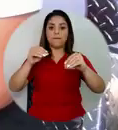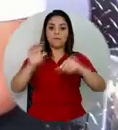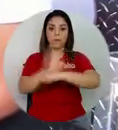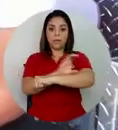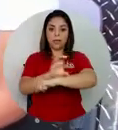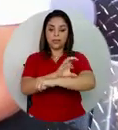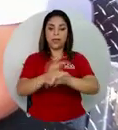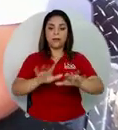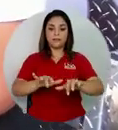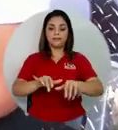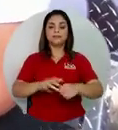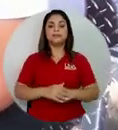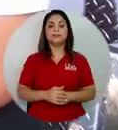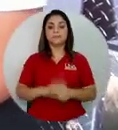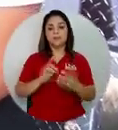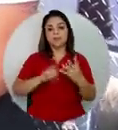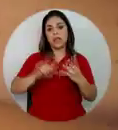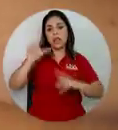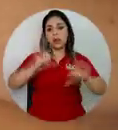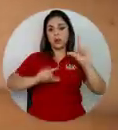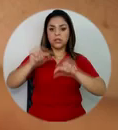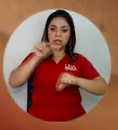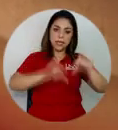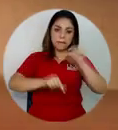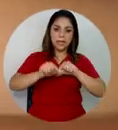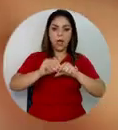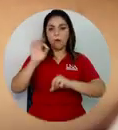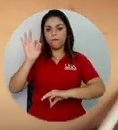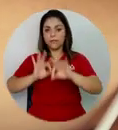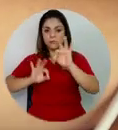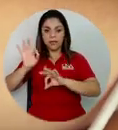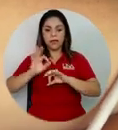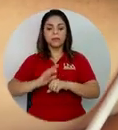laboratorios de informática, laboratorios de química, de física,